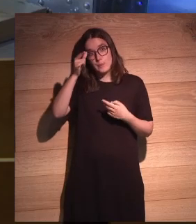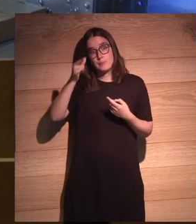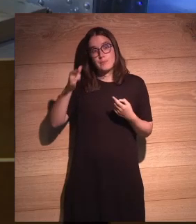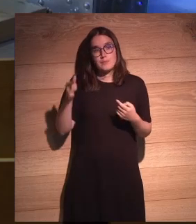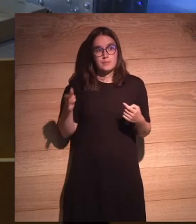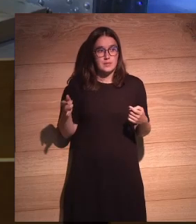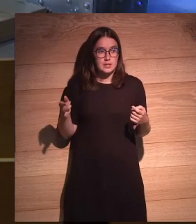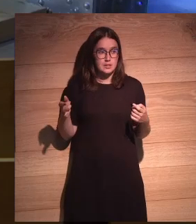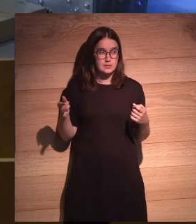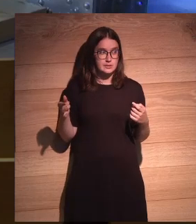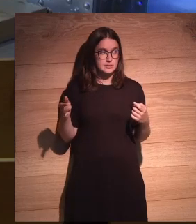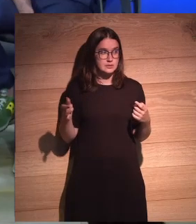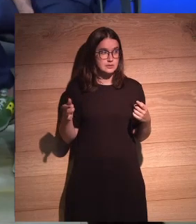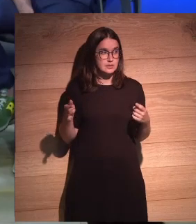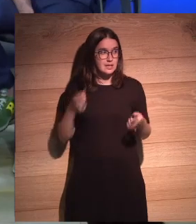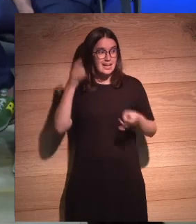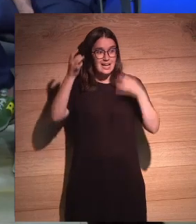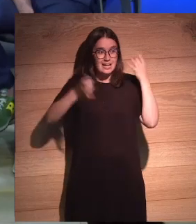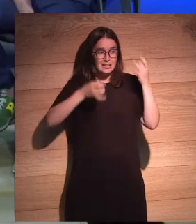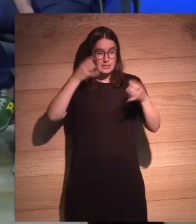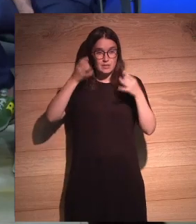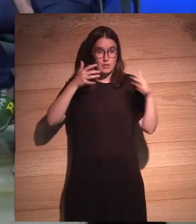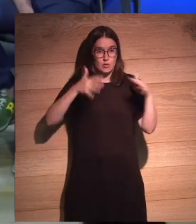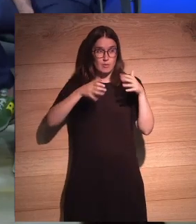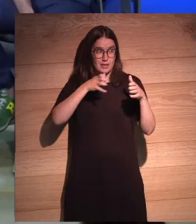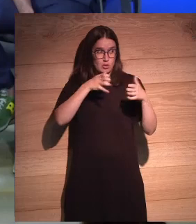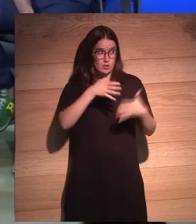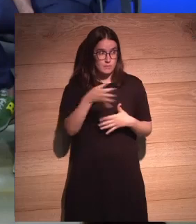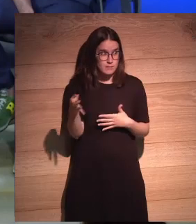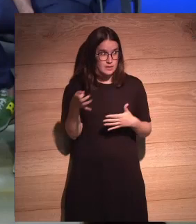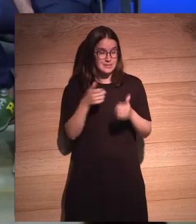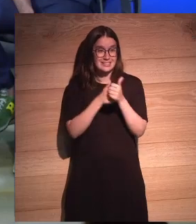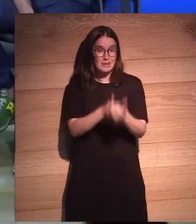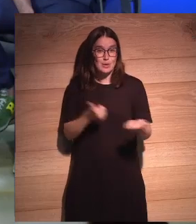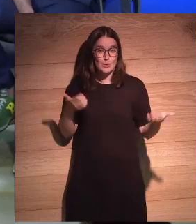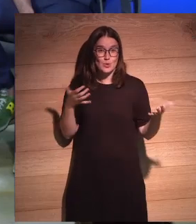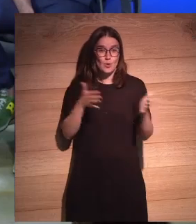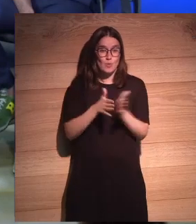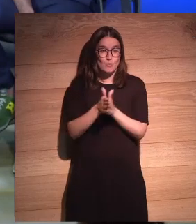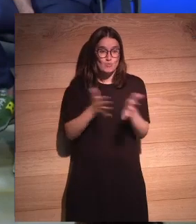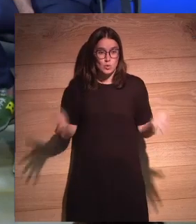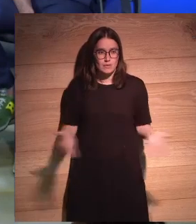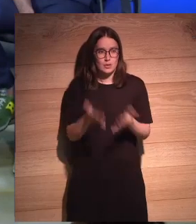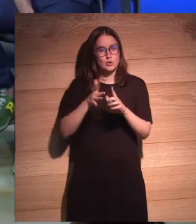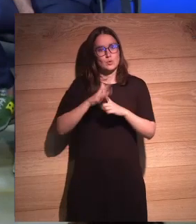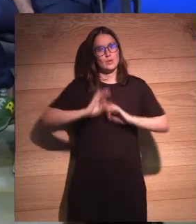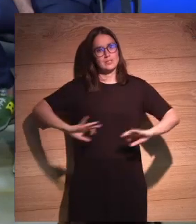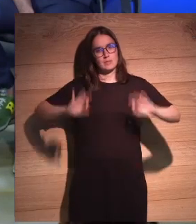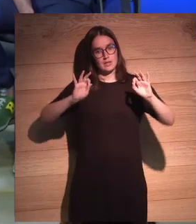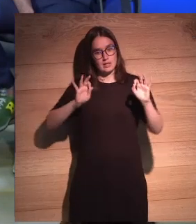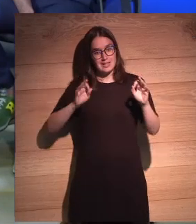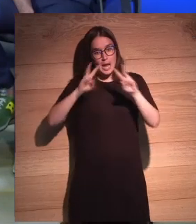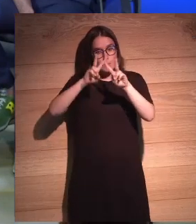donde suministrar la actividad en el momento adecuado, hacer el seguimiento, motivación y todo esto es un caso especial. En ese sentido,